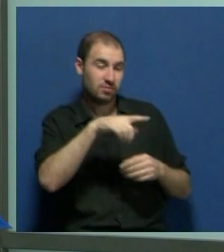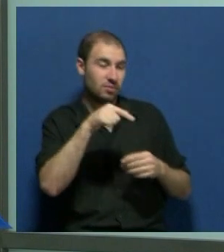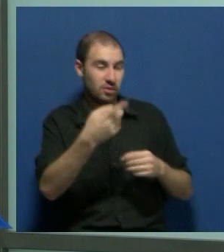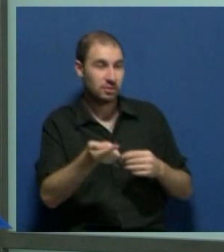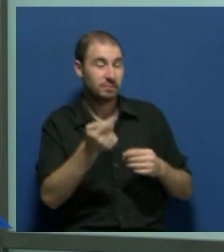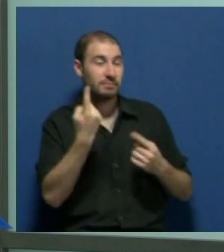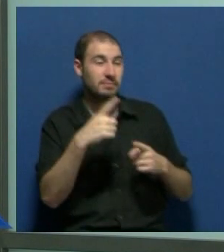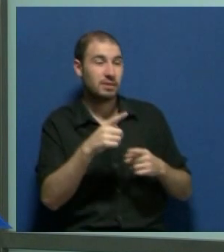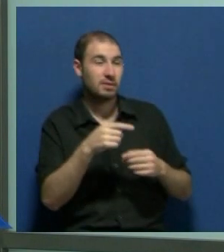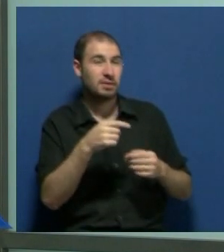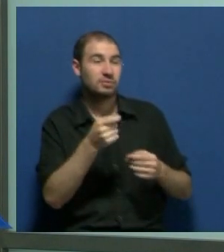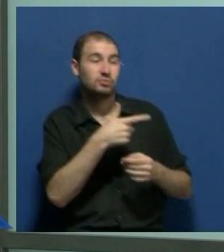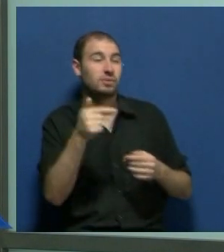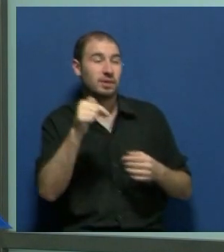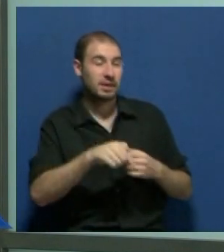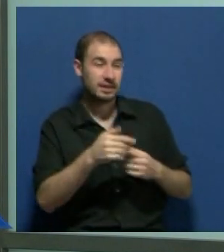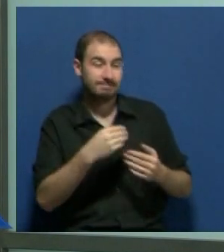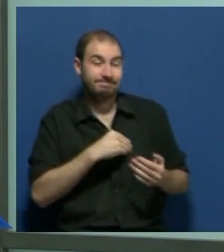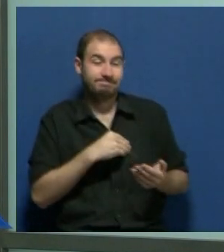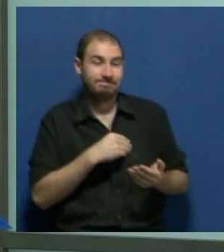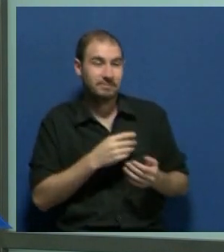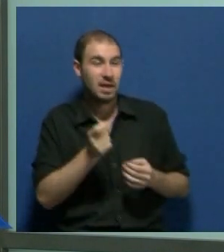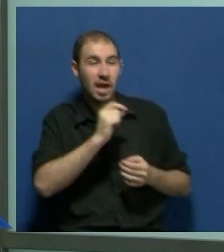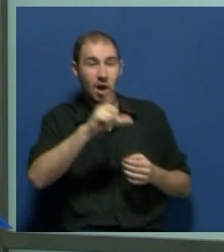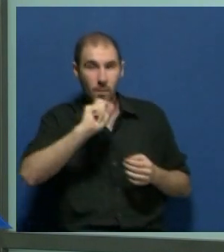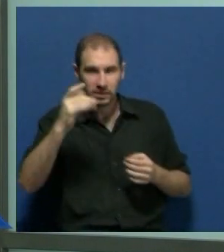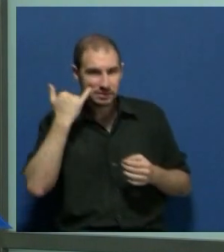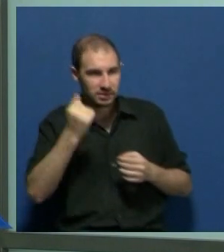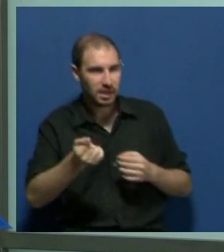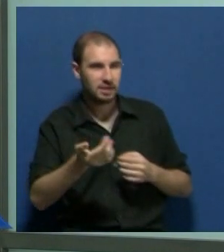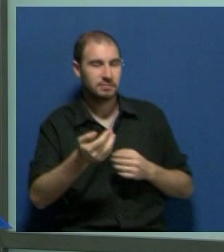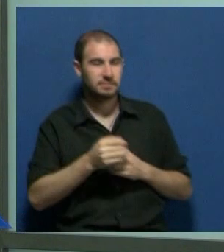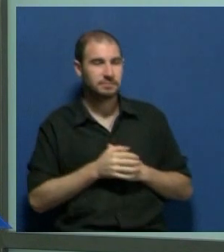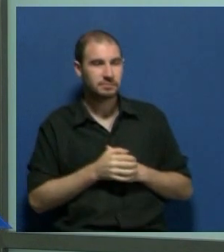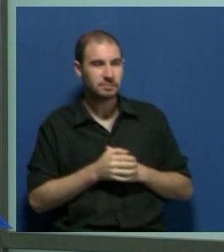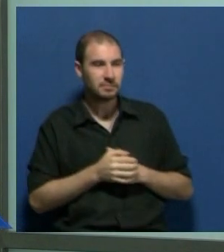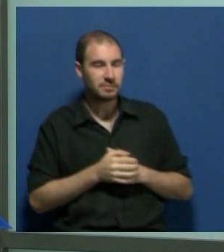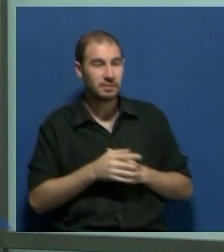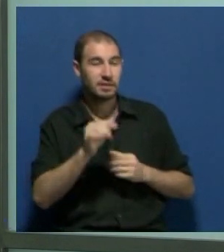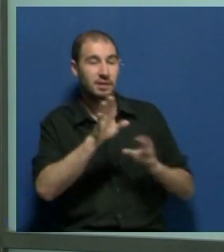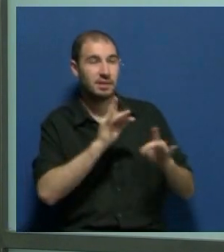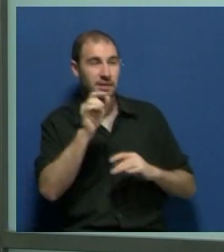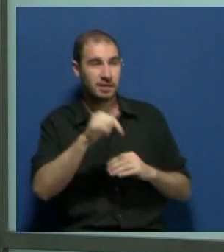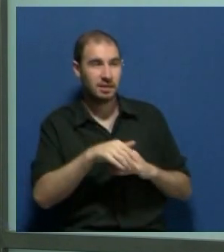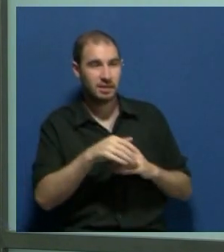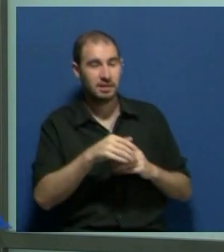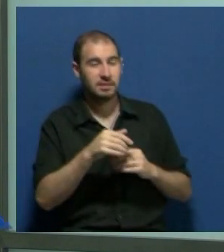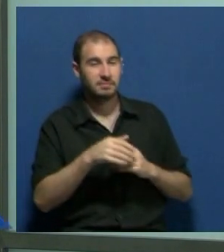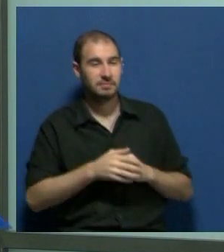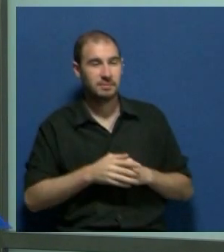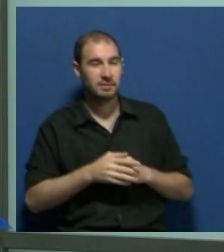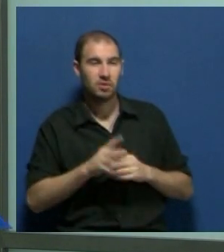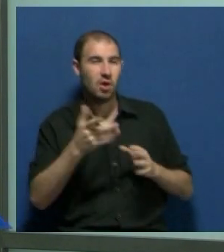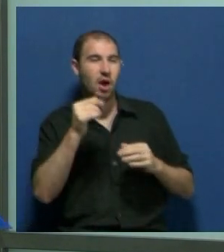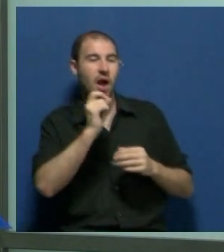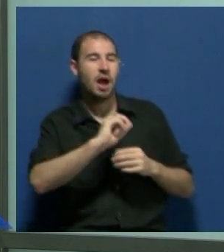no poner un techo salarial, lamentablemente, ya con los aumentos que han habido, ha adecuado todo el